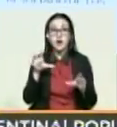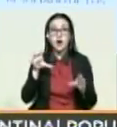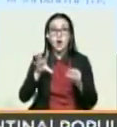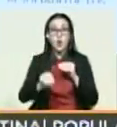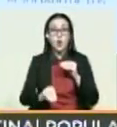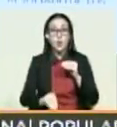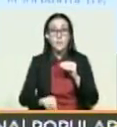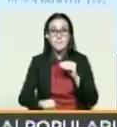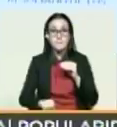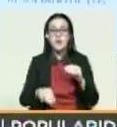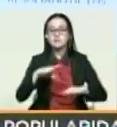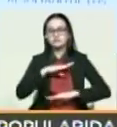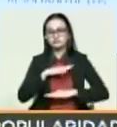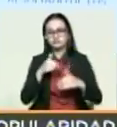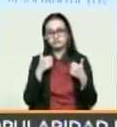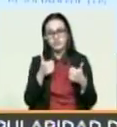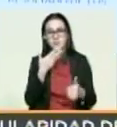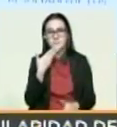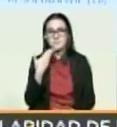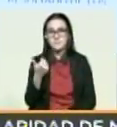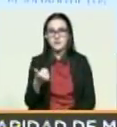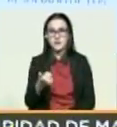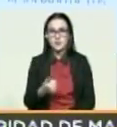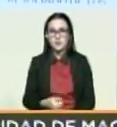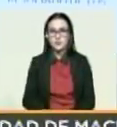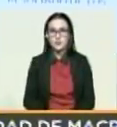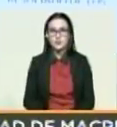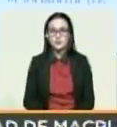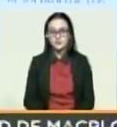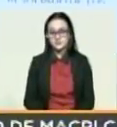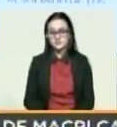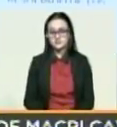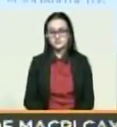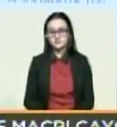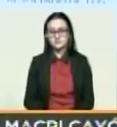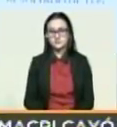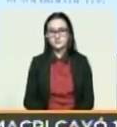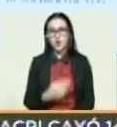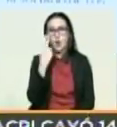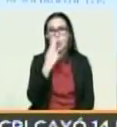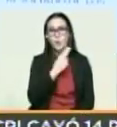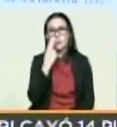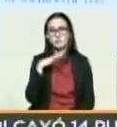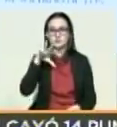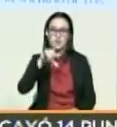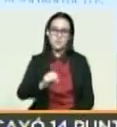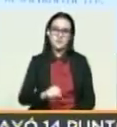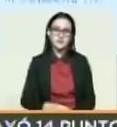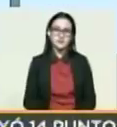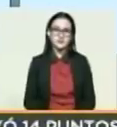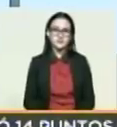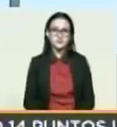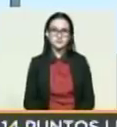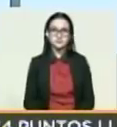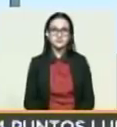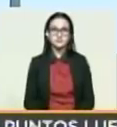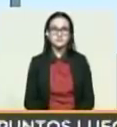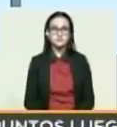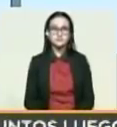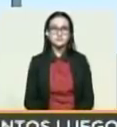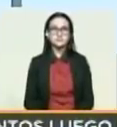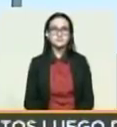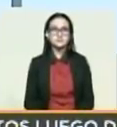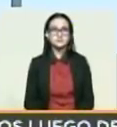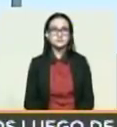vean satisfechas efectivamente su compromiso deberá adquirir esas divisas sin embargo en esta